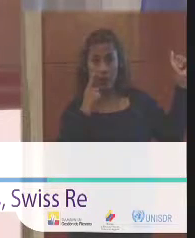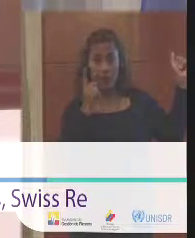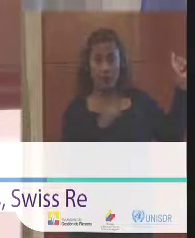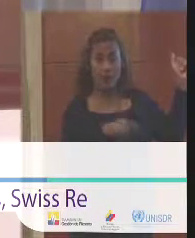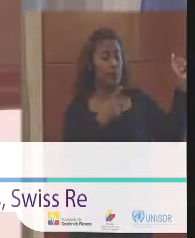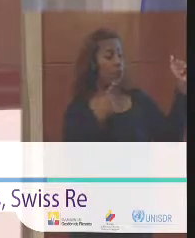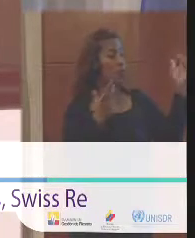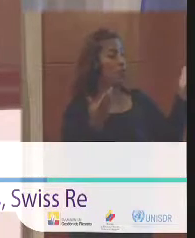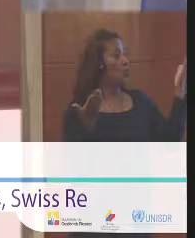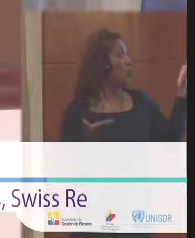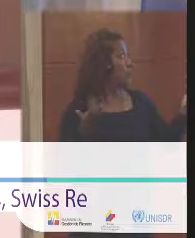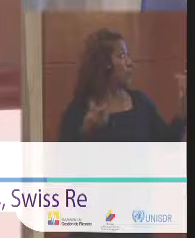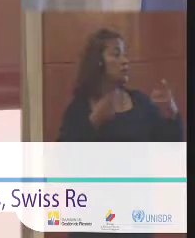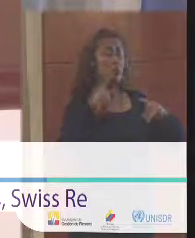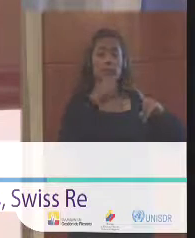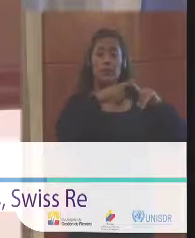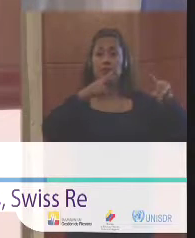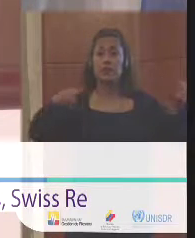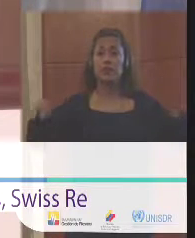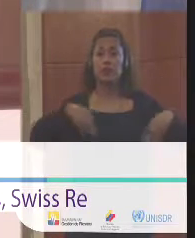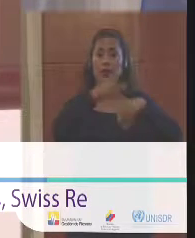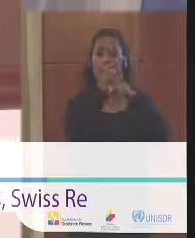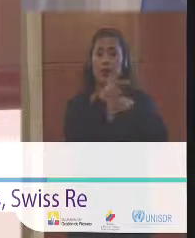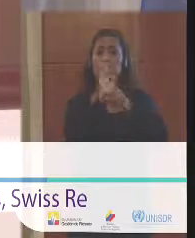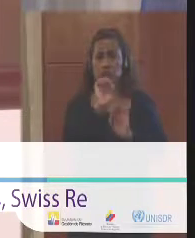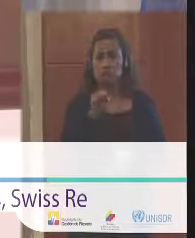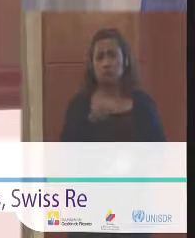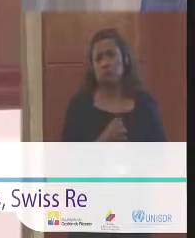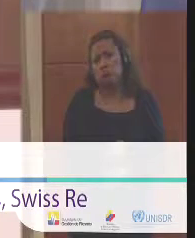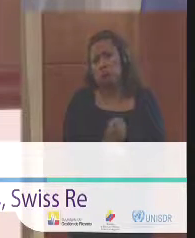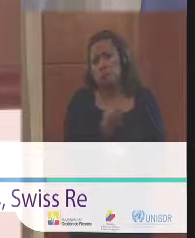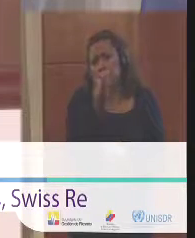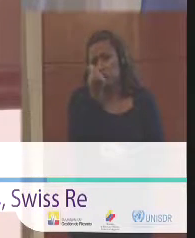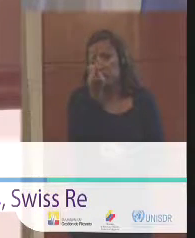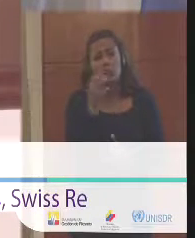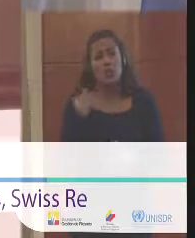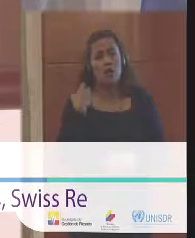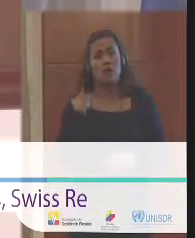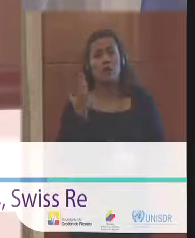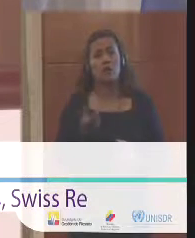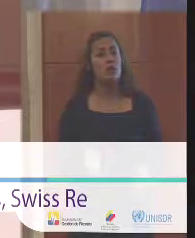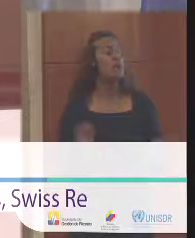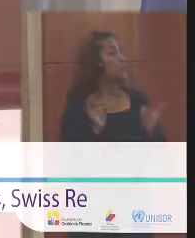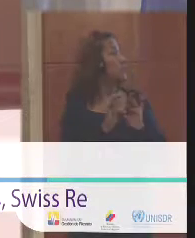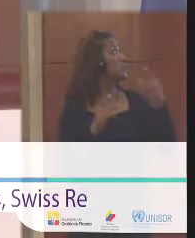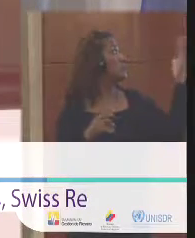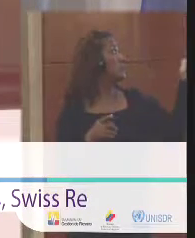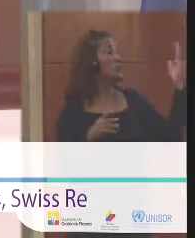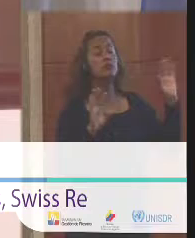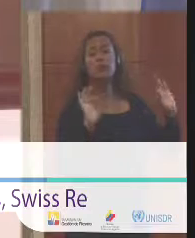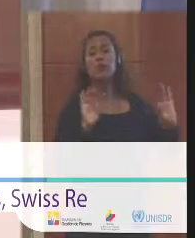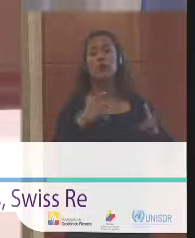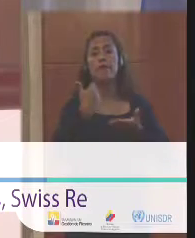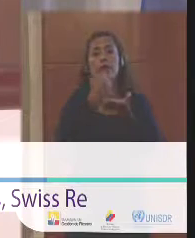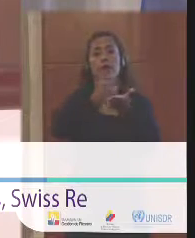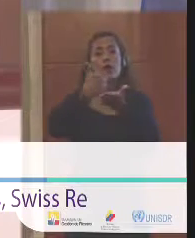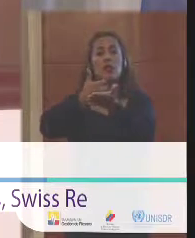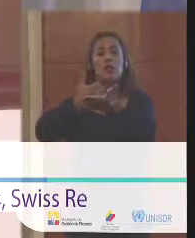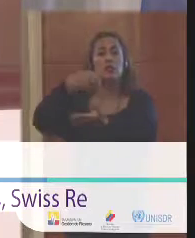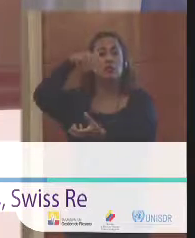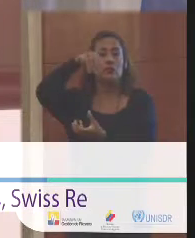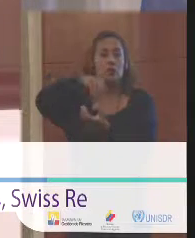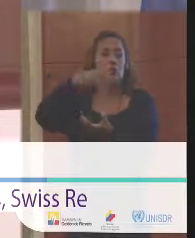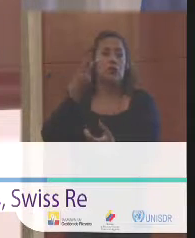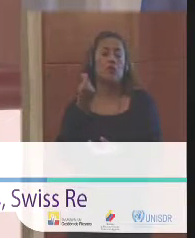países que cuentan con esquemas completos de protección de seguros y otros instrumentos tienen una ganancia acumulada